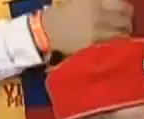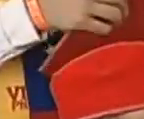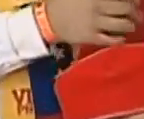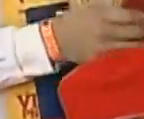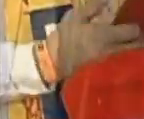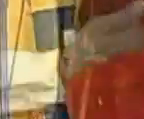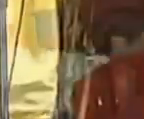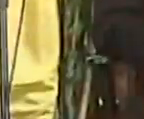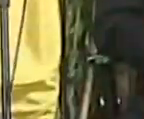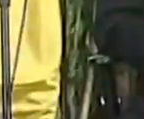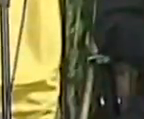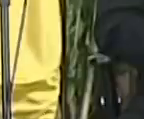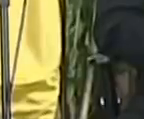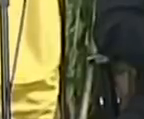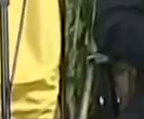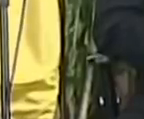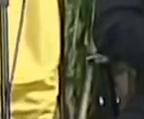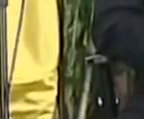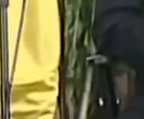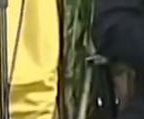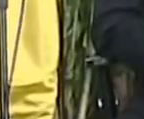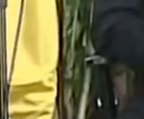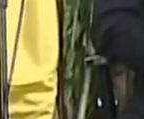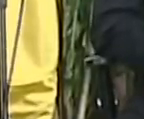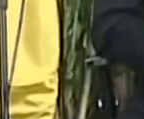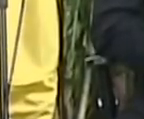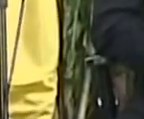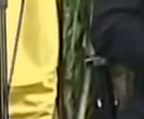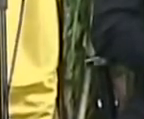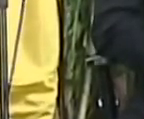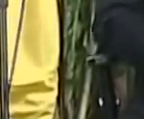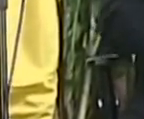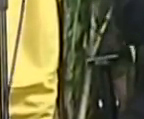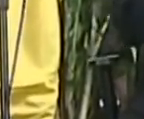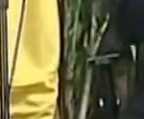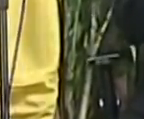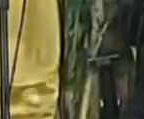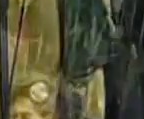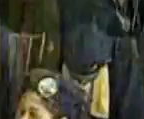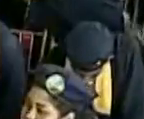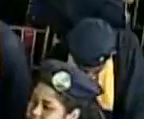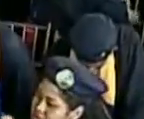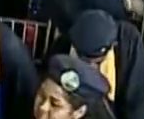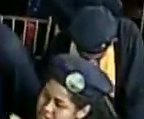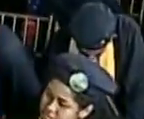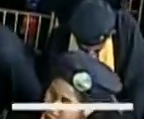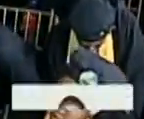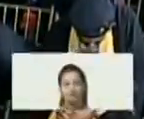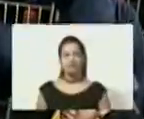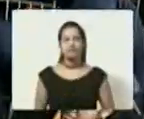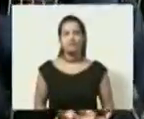que los acompañan. Vamos a darle un aplauso a la familia, ¿vale? Que son nuestro